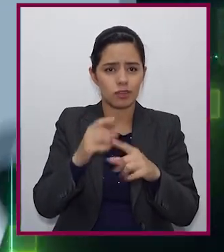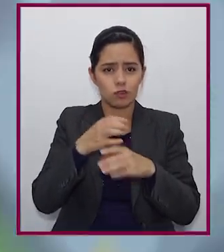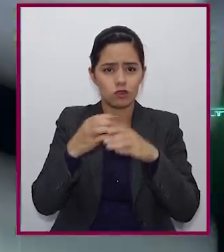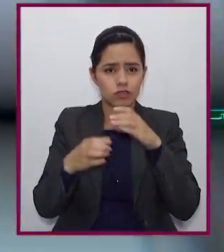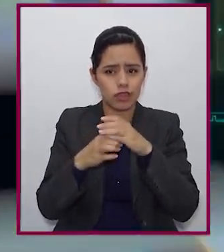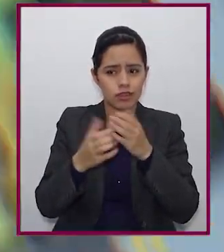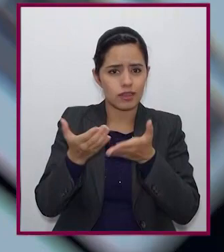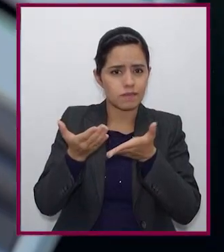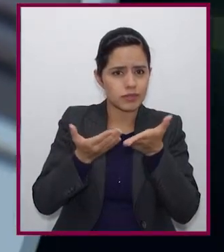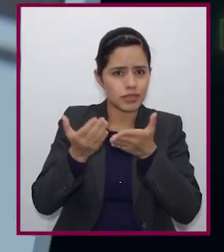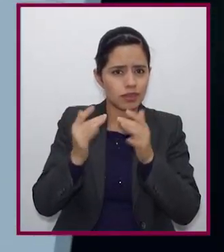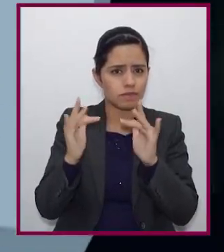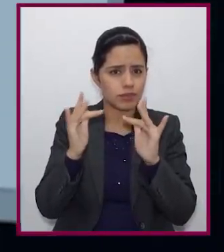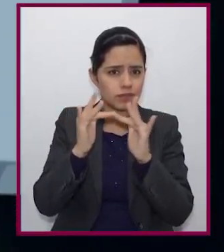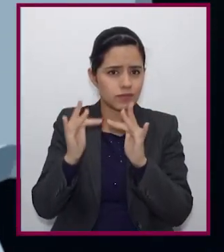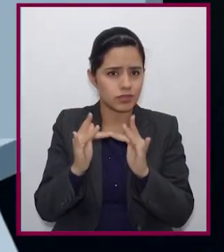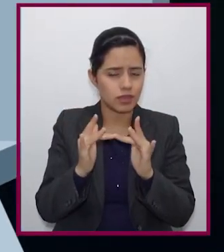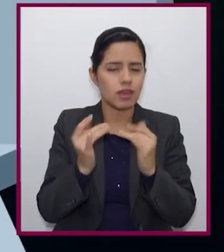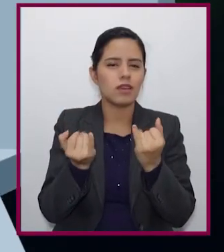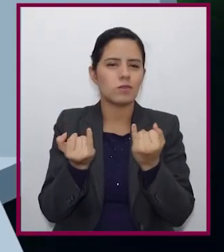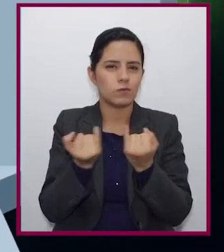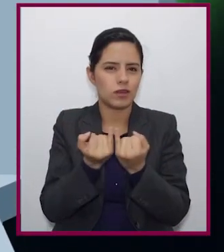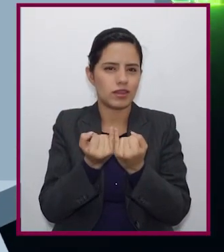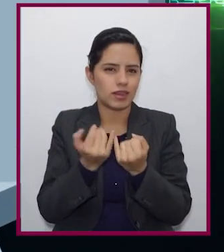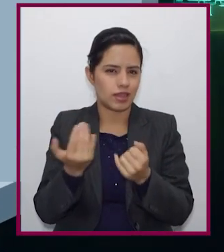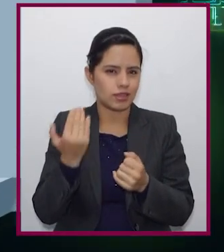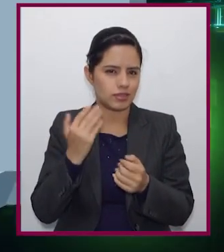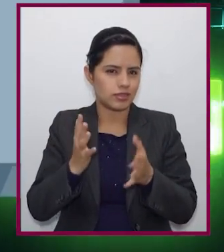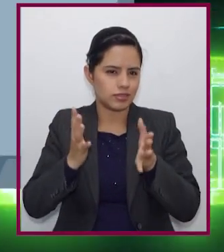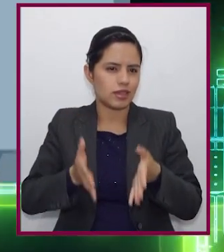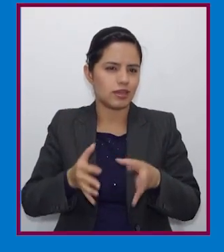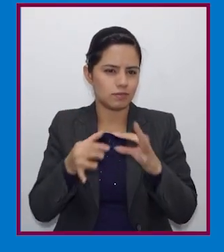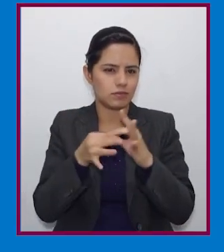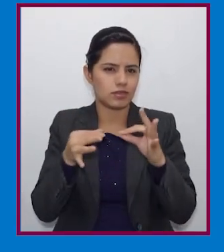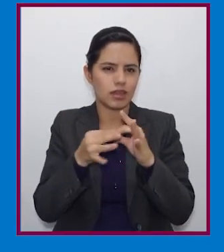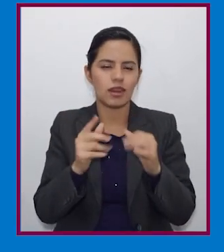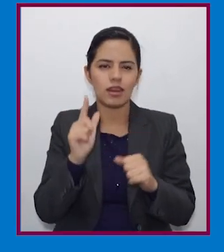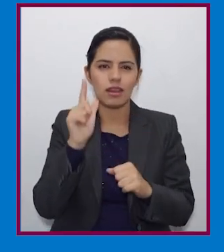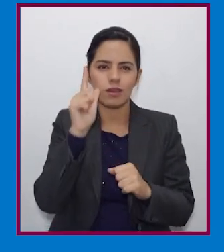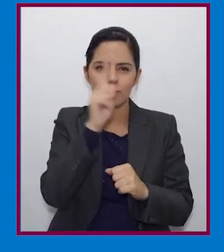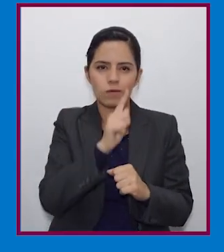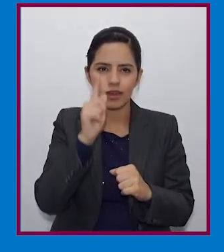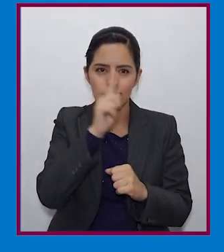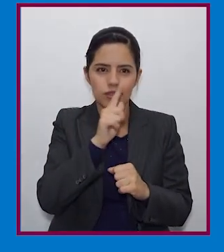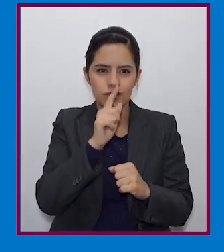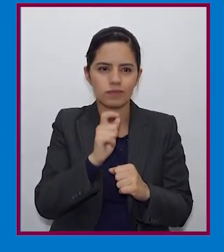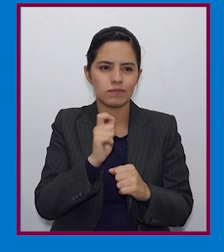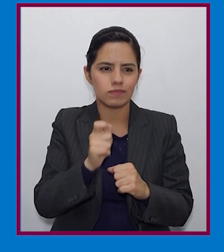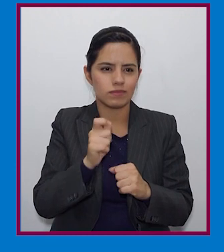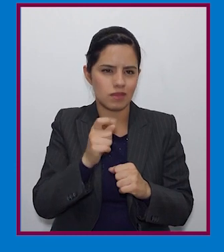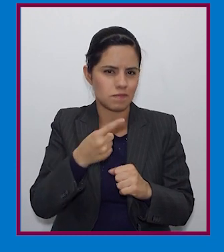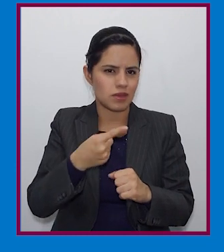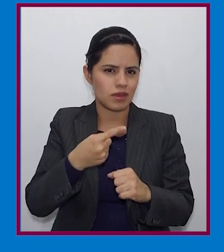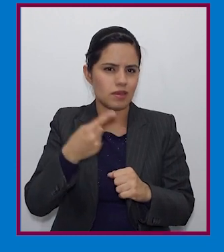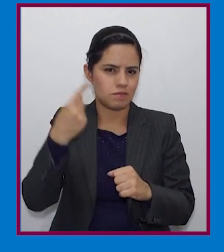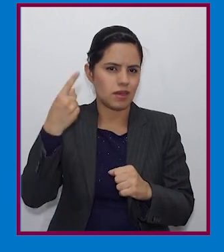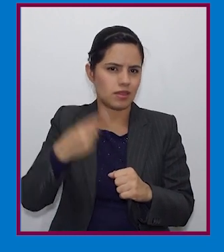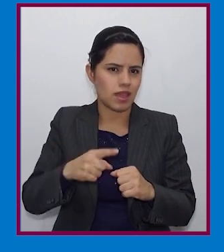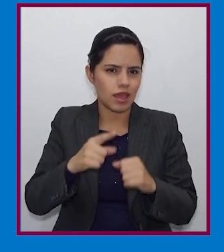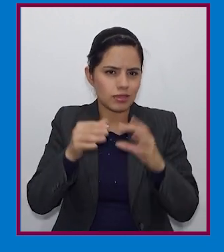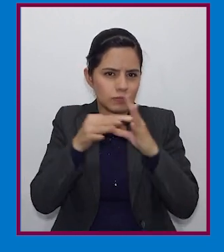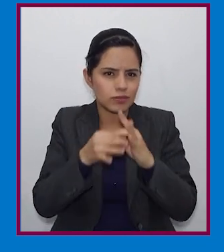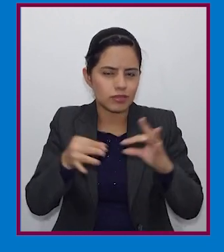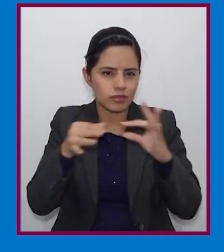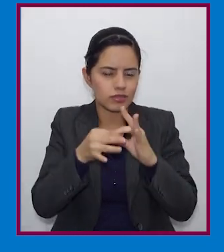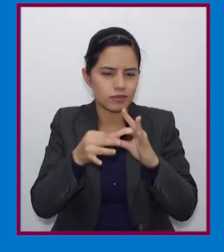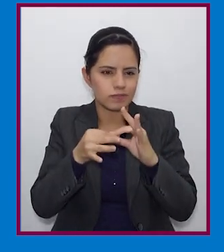objetos. Y además habíamos mencionado los lenguajes declarativos, que